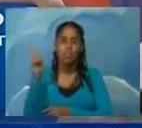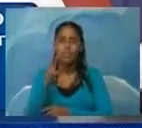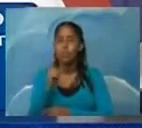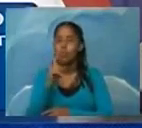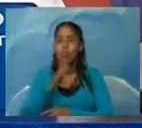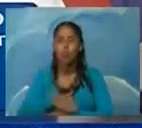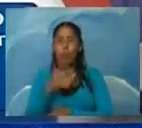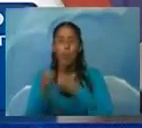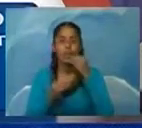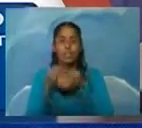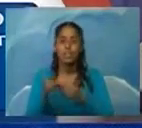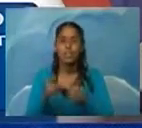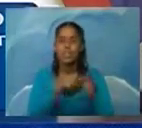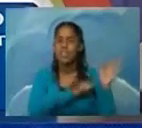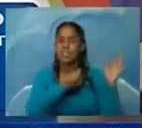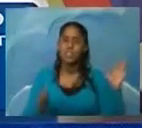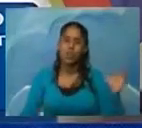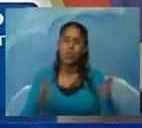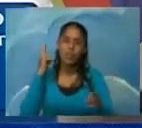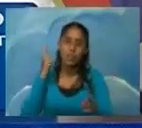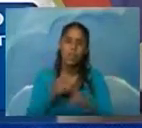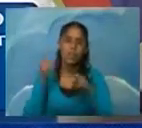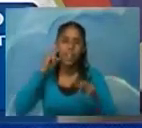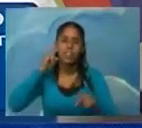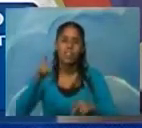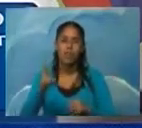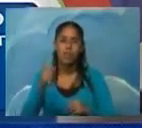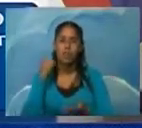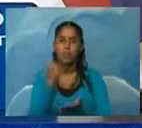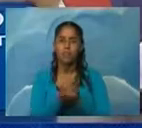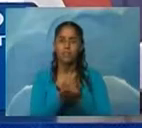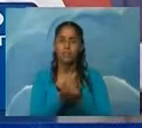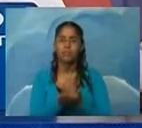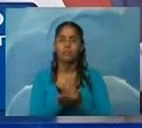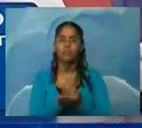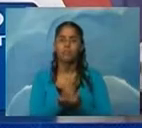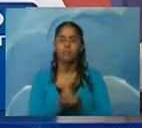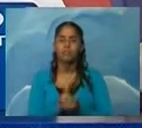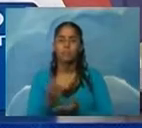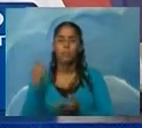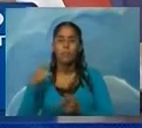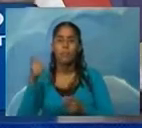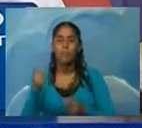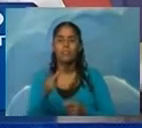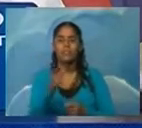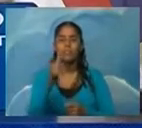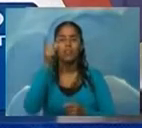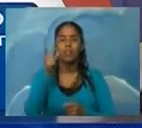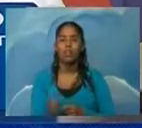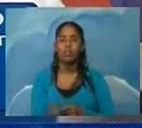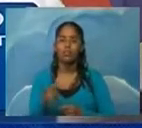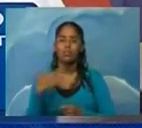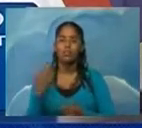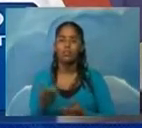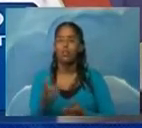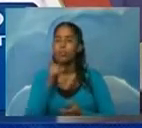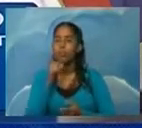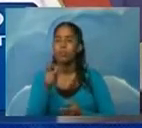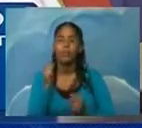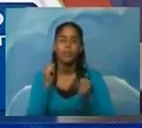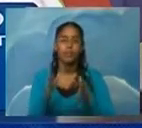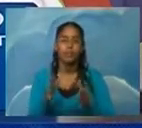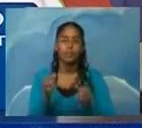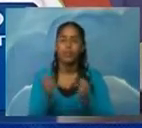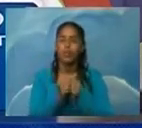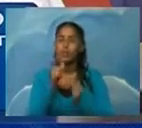no puede hacer eso. Que el Señor reprenda al diablo. Amén. Y hay gente, amados hermanos, que son tan malucos con ellos